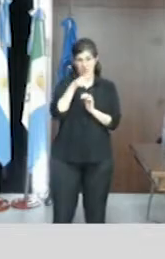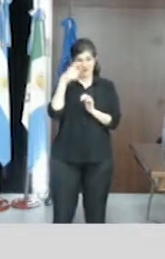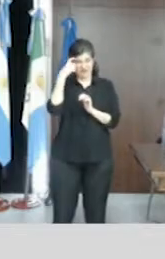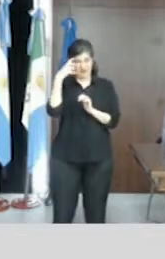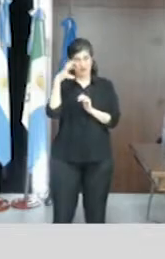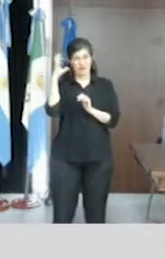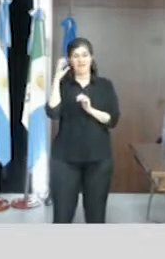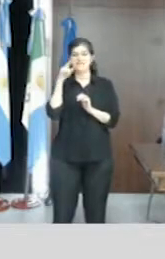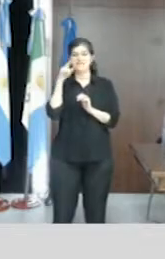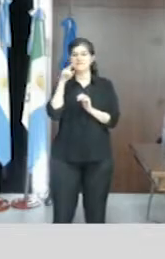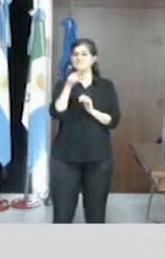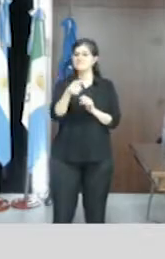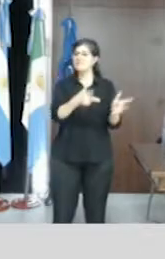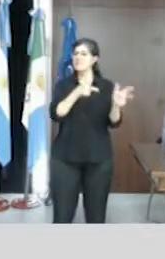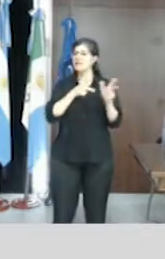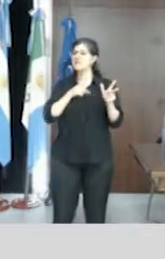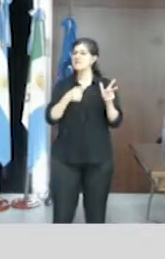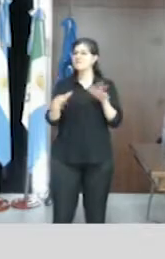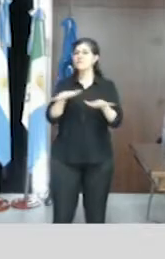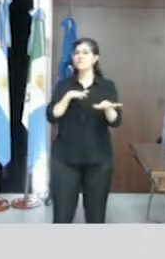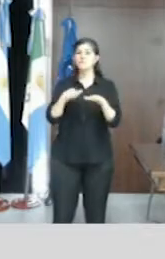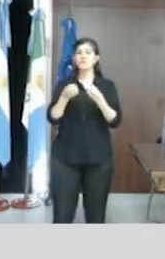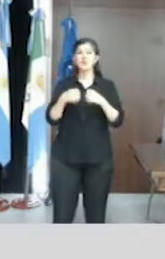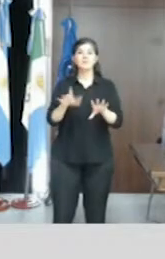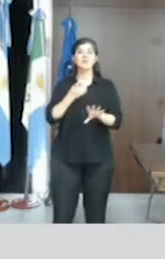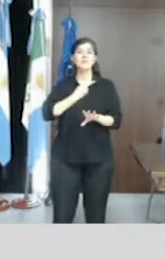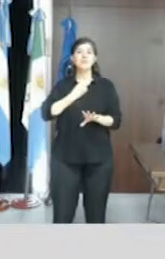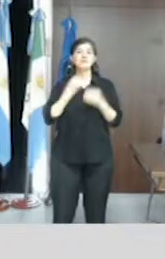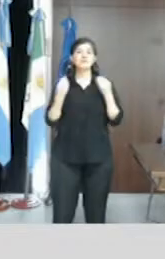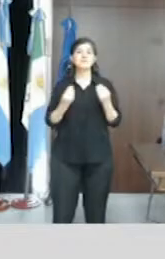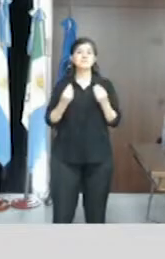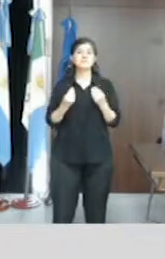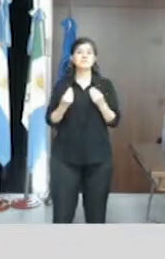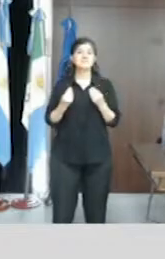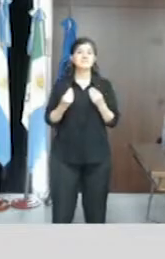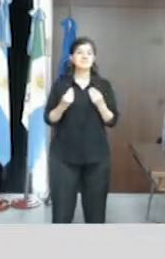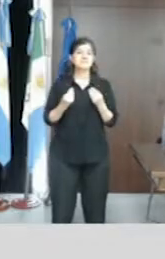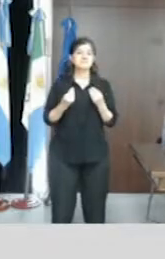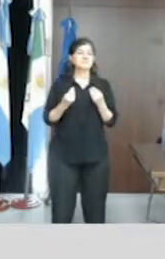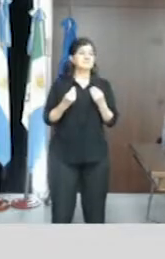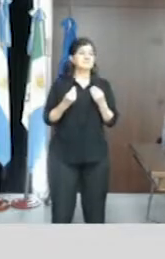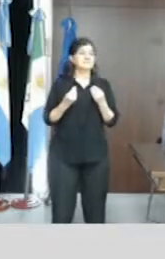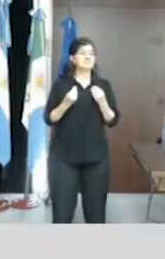ese entonces. ¿Dónde empieza el movimiento? Rápido, cualquier contestación.